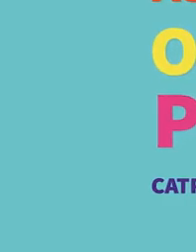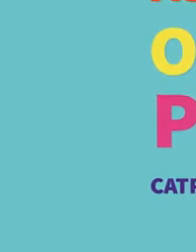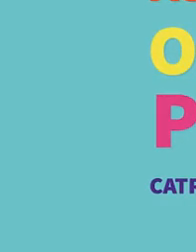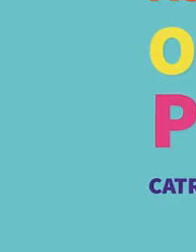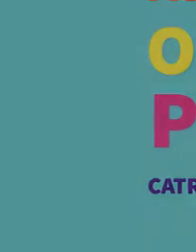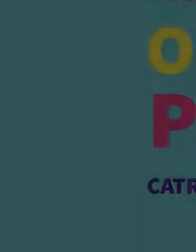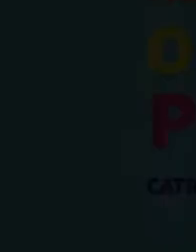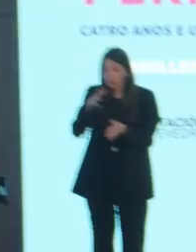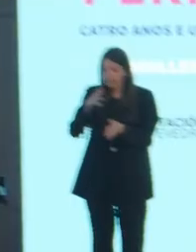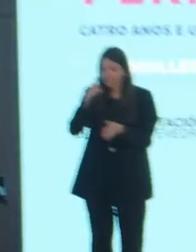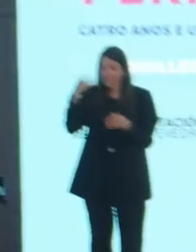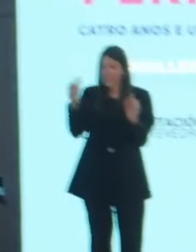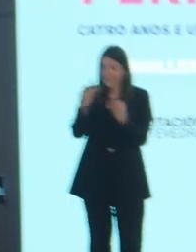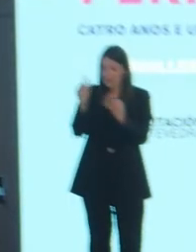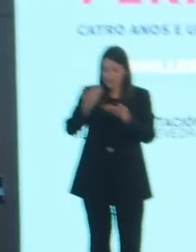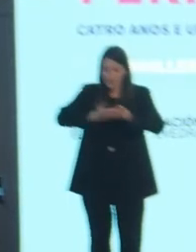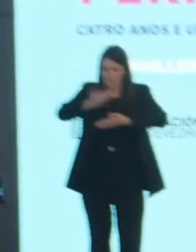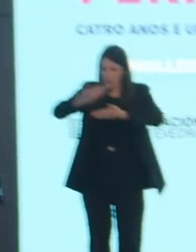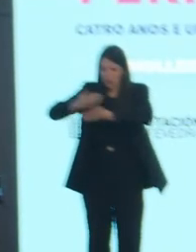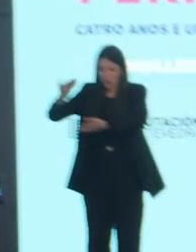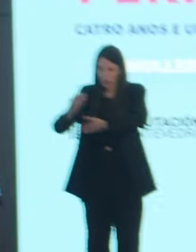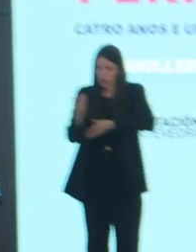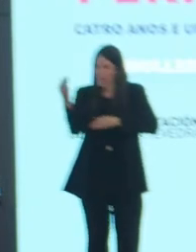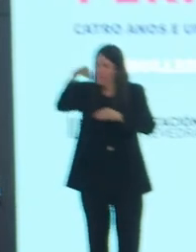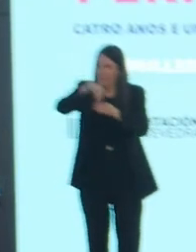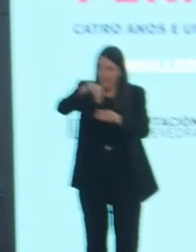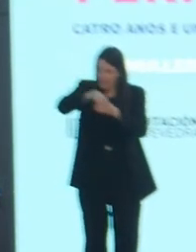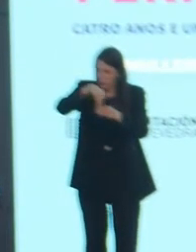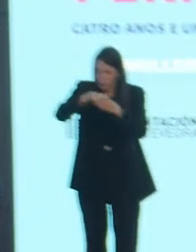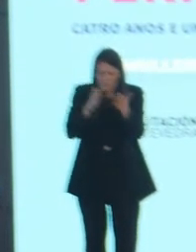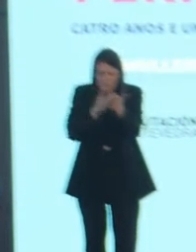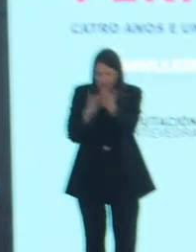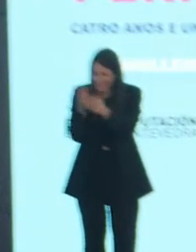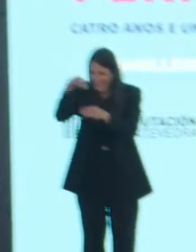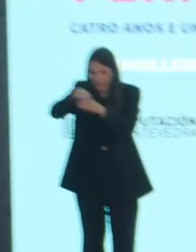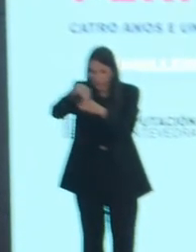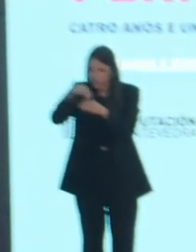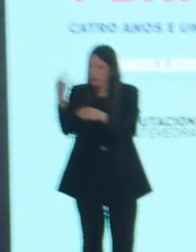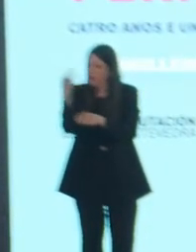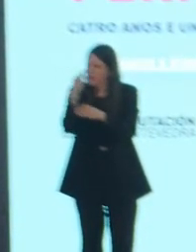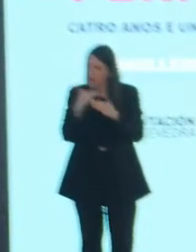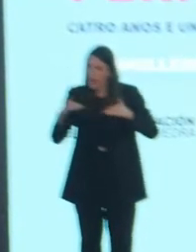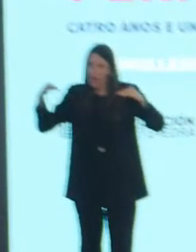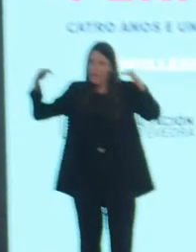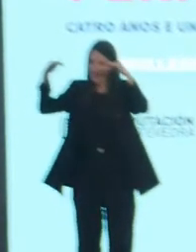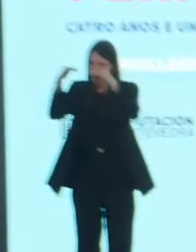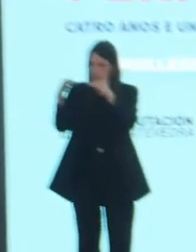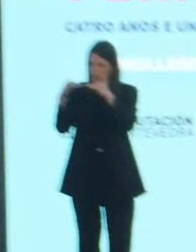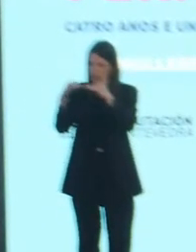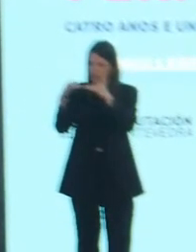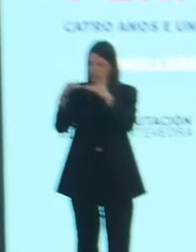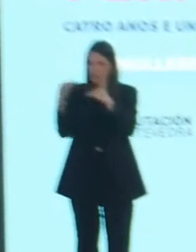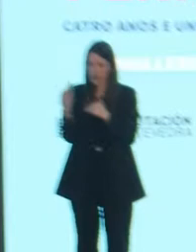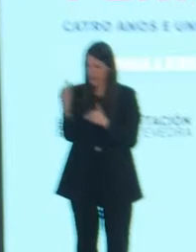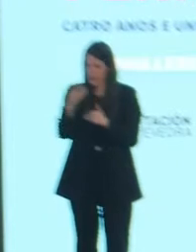el periódico que no integre el valor de la igualdad en sus páginas con su panel de columnistas